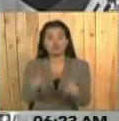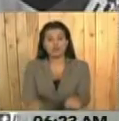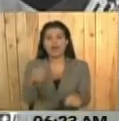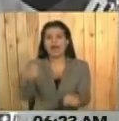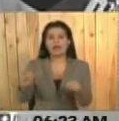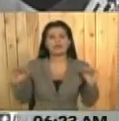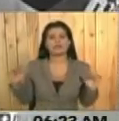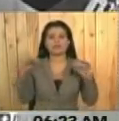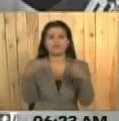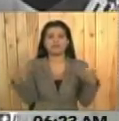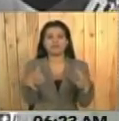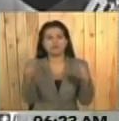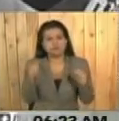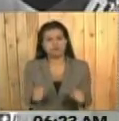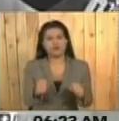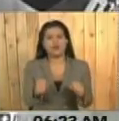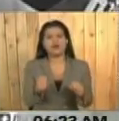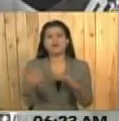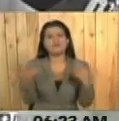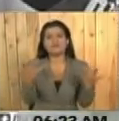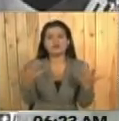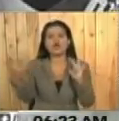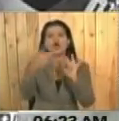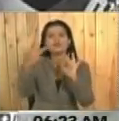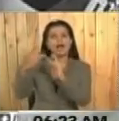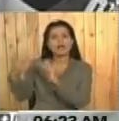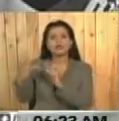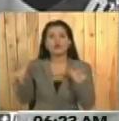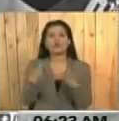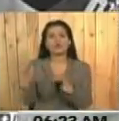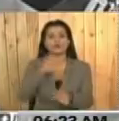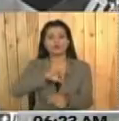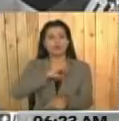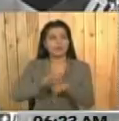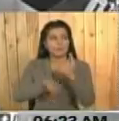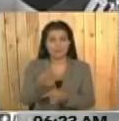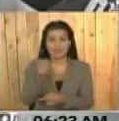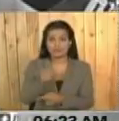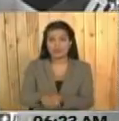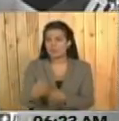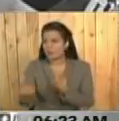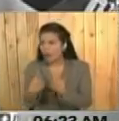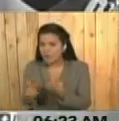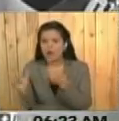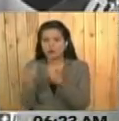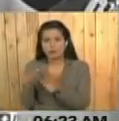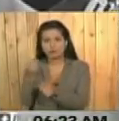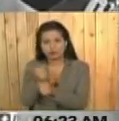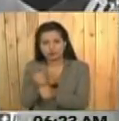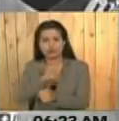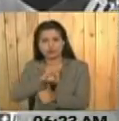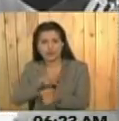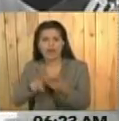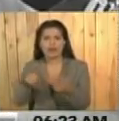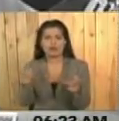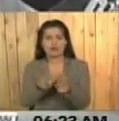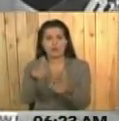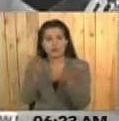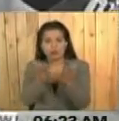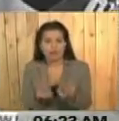una sesión intensa de contacto con los sectores sociales vamos a hablar con sectores gremiales con sectores sindicales con sectores